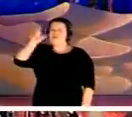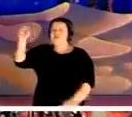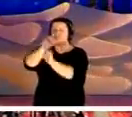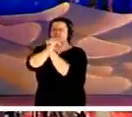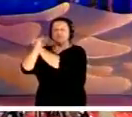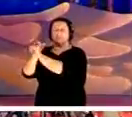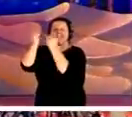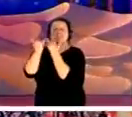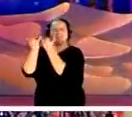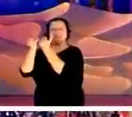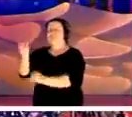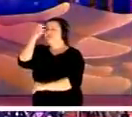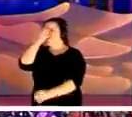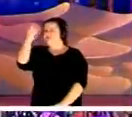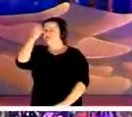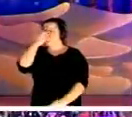bambones.